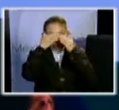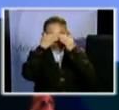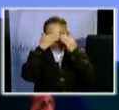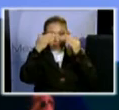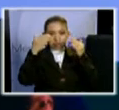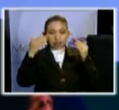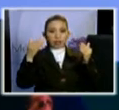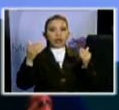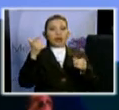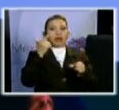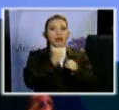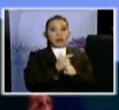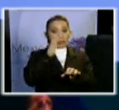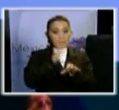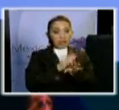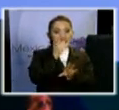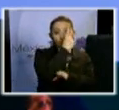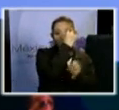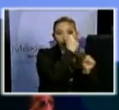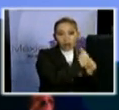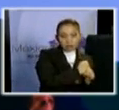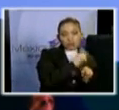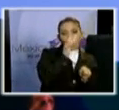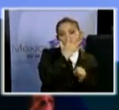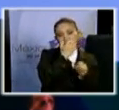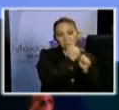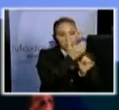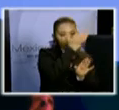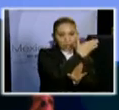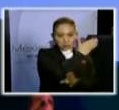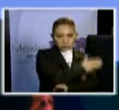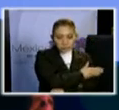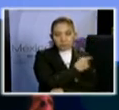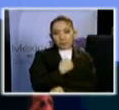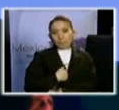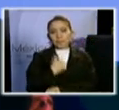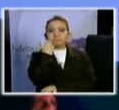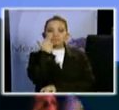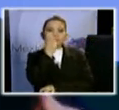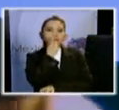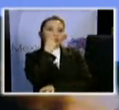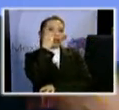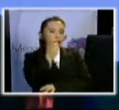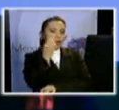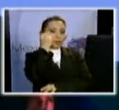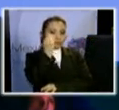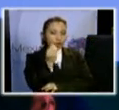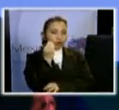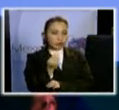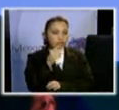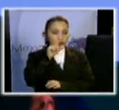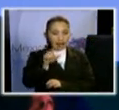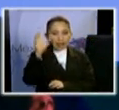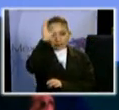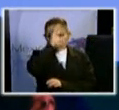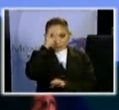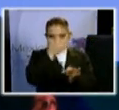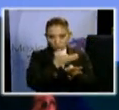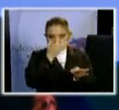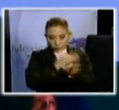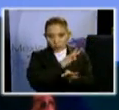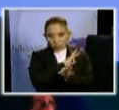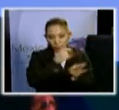es más de lo que teníamos hace apenas 1 año o 5 años. Yo quisiera decir que mucho de esto se debe a que la ciencia actualmente